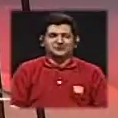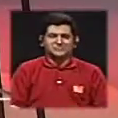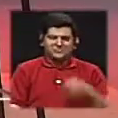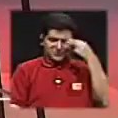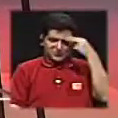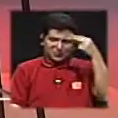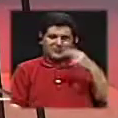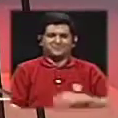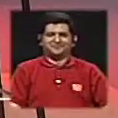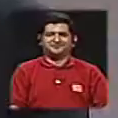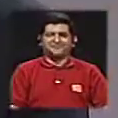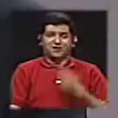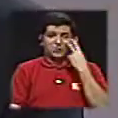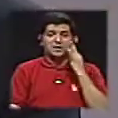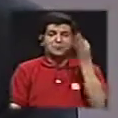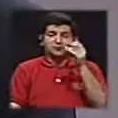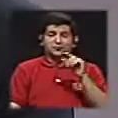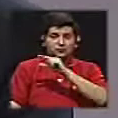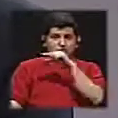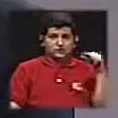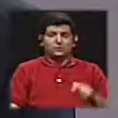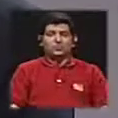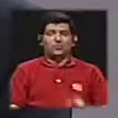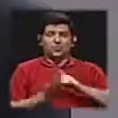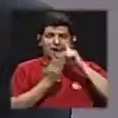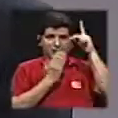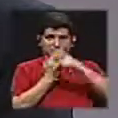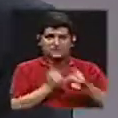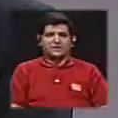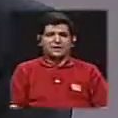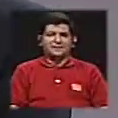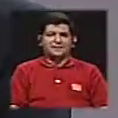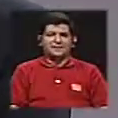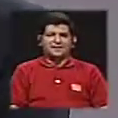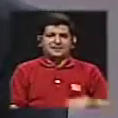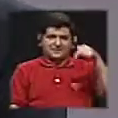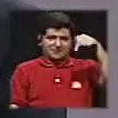conversar con usted. Nos vemos la próxima semana en el próximo programa